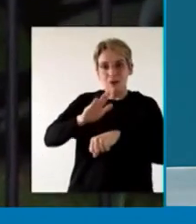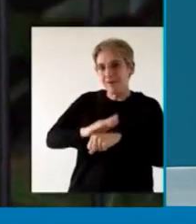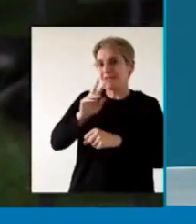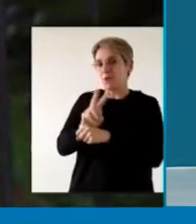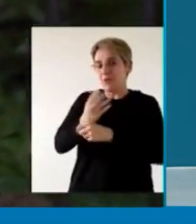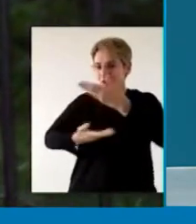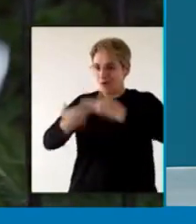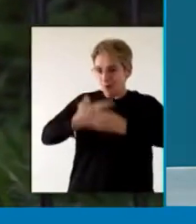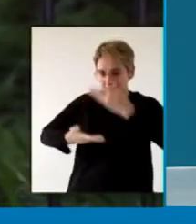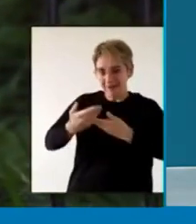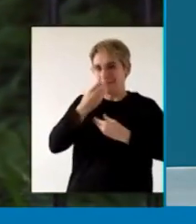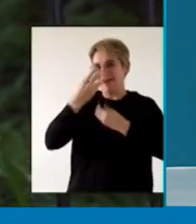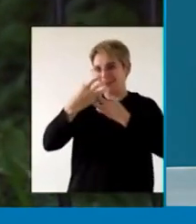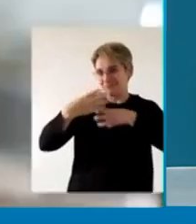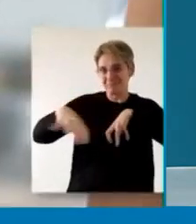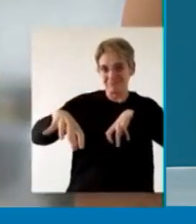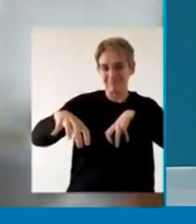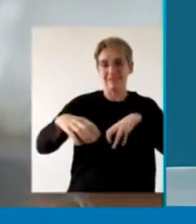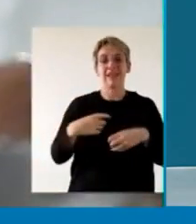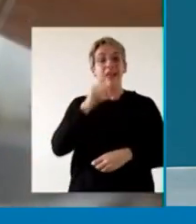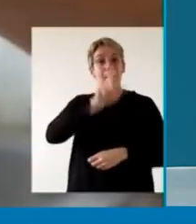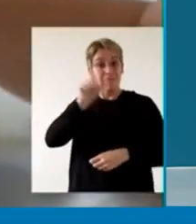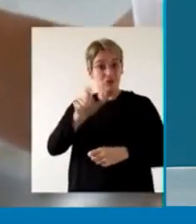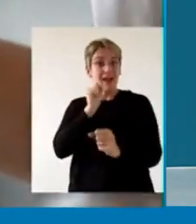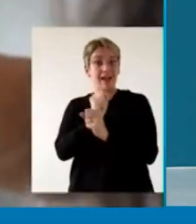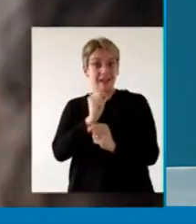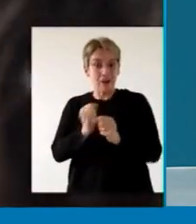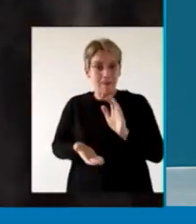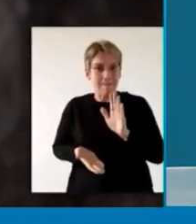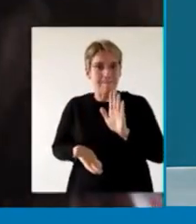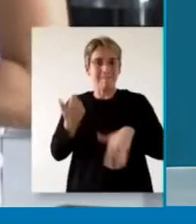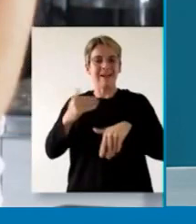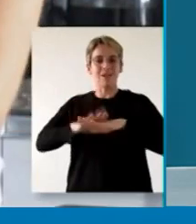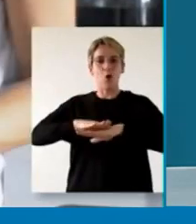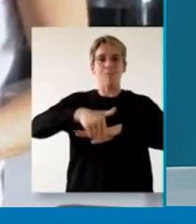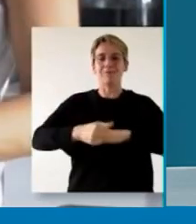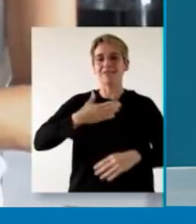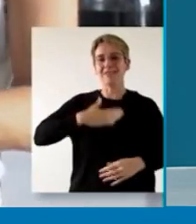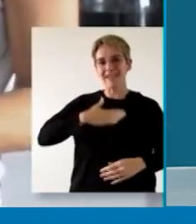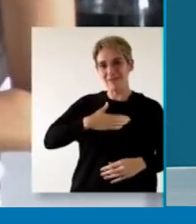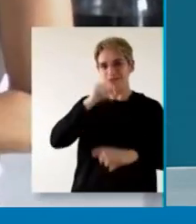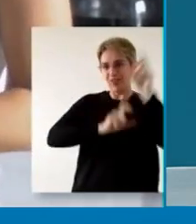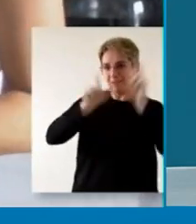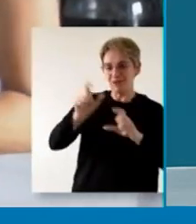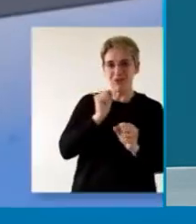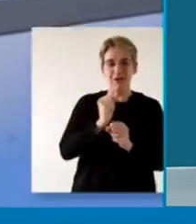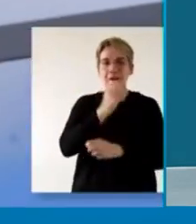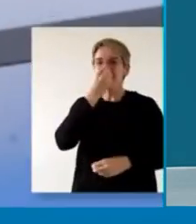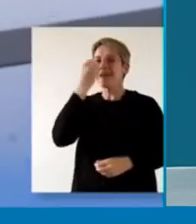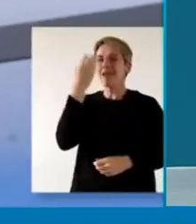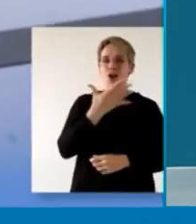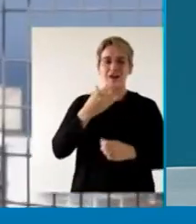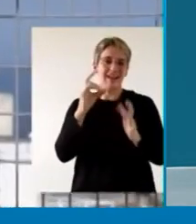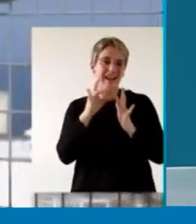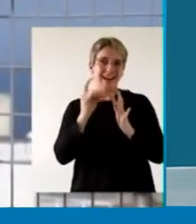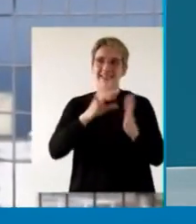tener un centro de primer primera infancia y que también pudimos inaugurar ir a verlos trabajarlos en territorio Y eso se articula con el inau